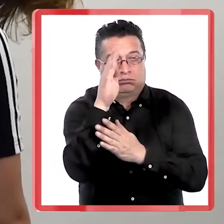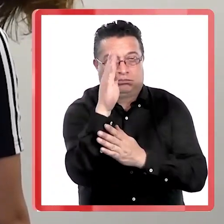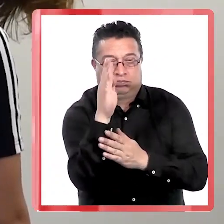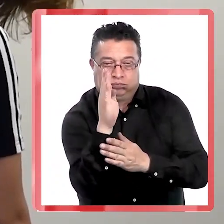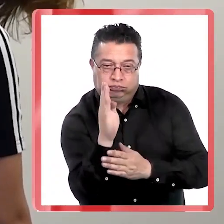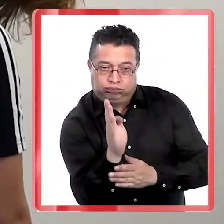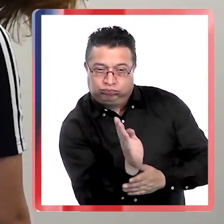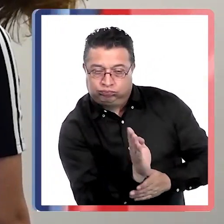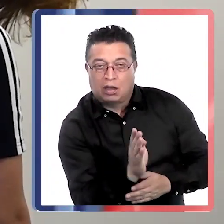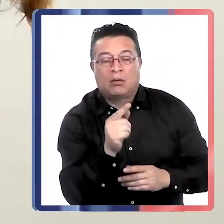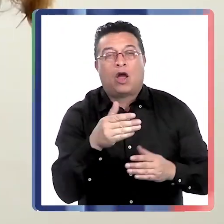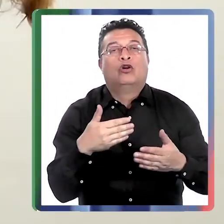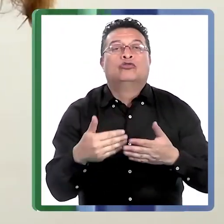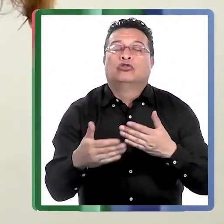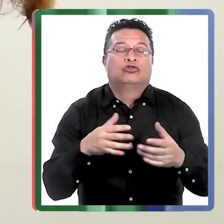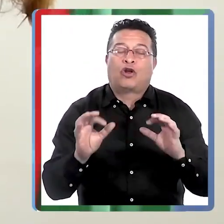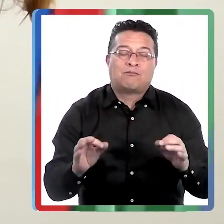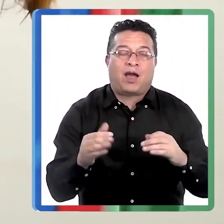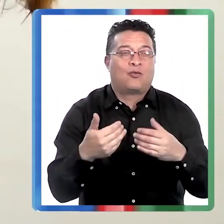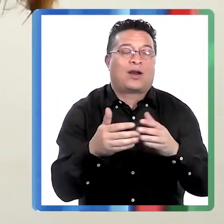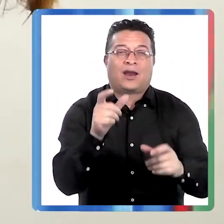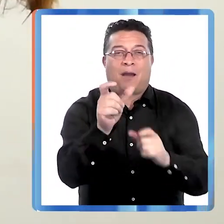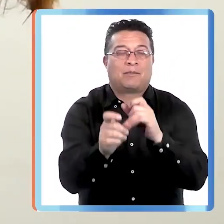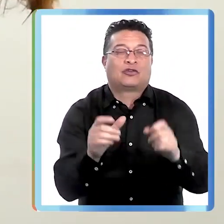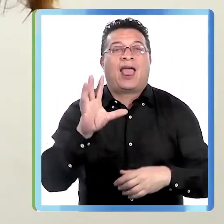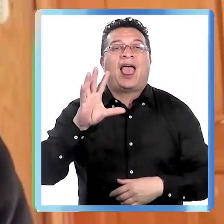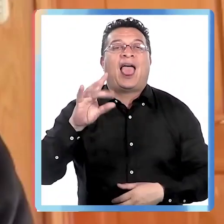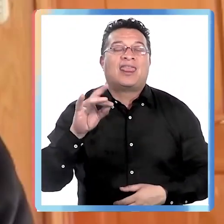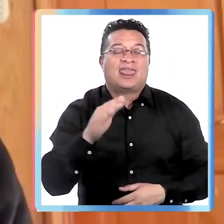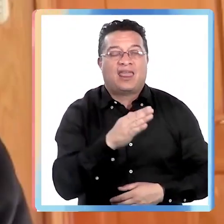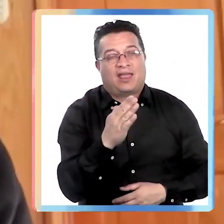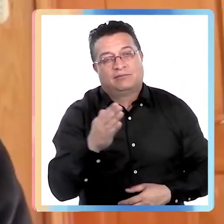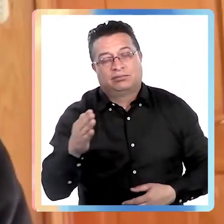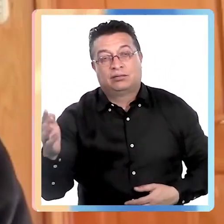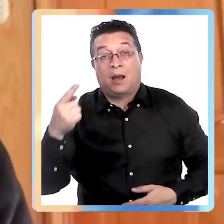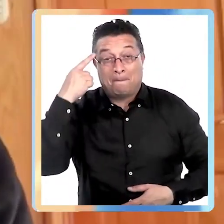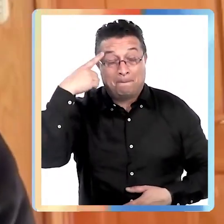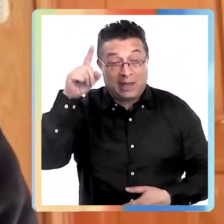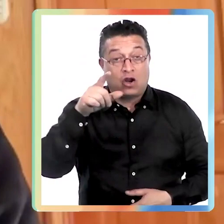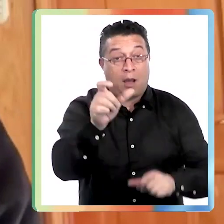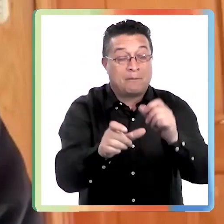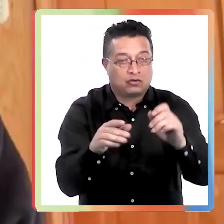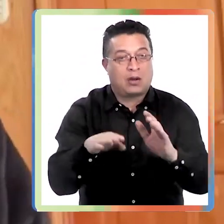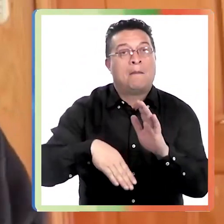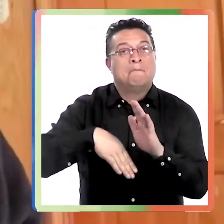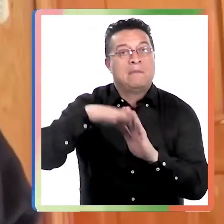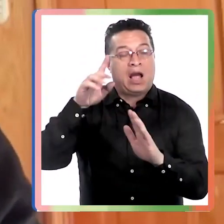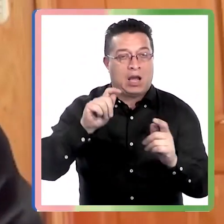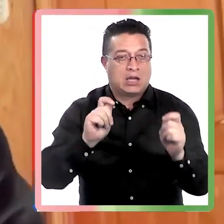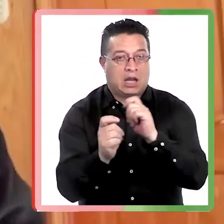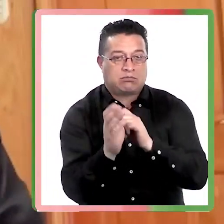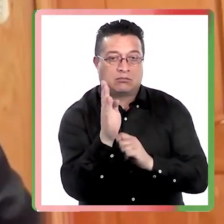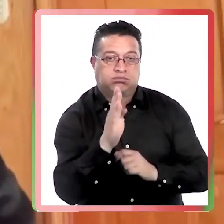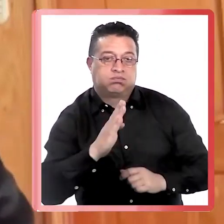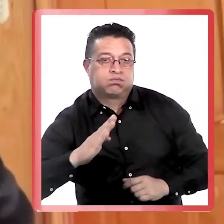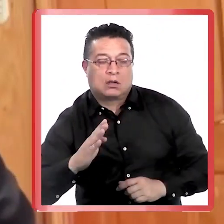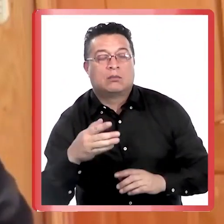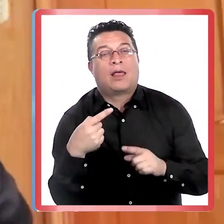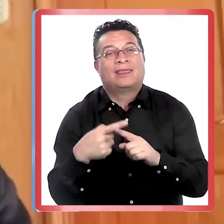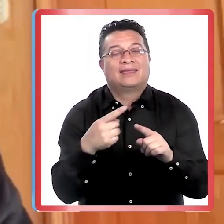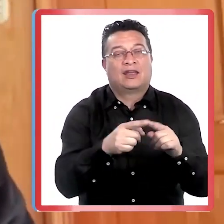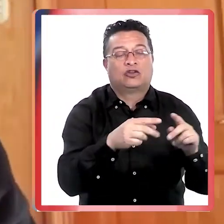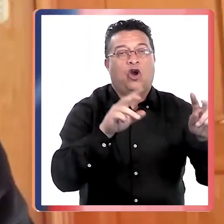cambios degenerativos de la columna, que son normales en cualquier persona por la edad, pero hay gente que tiene más cambios